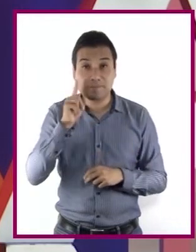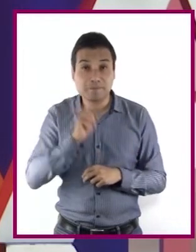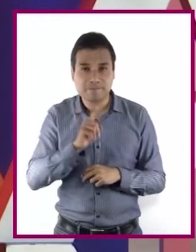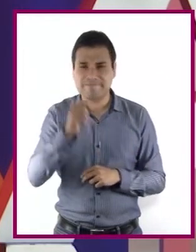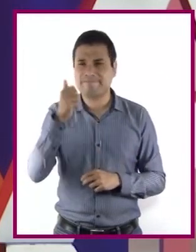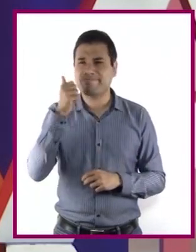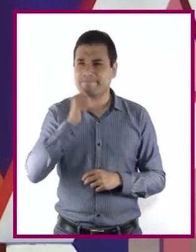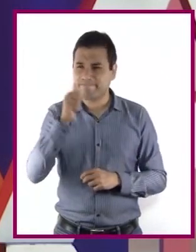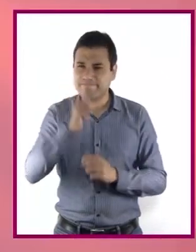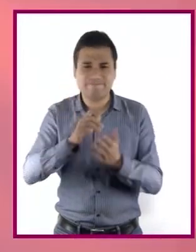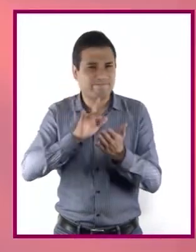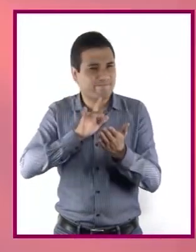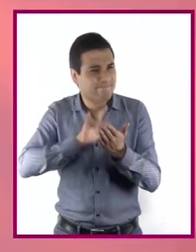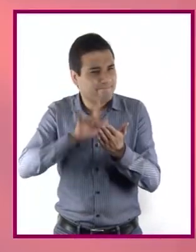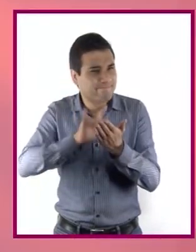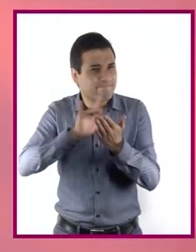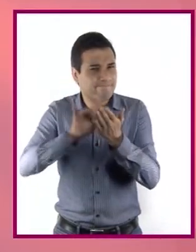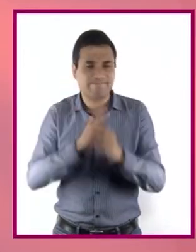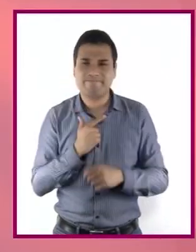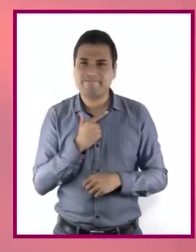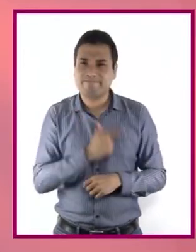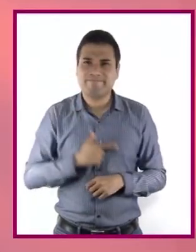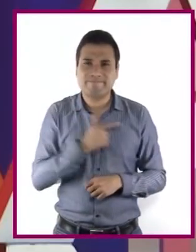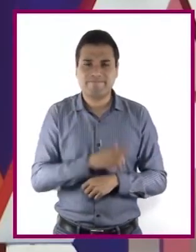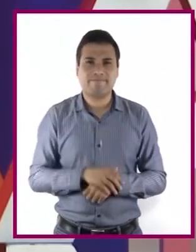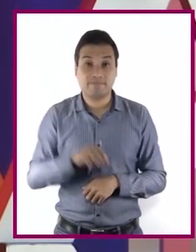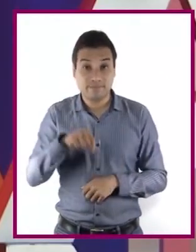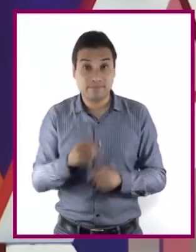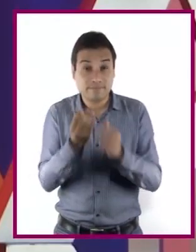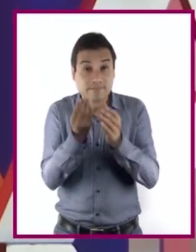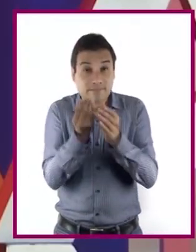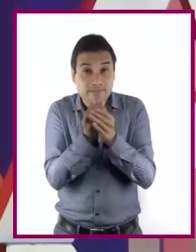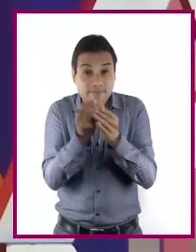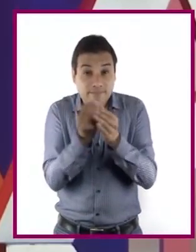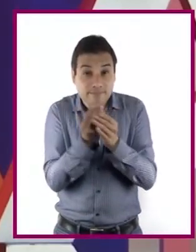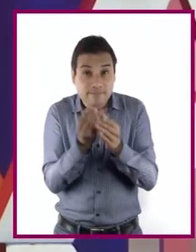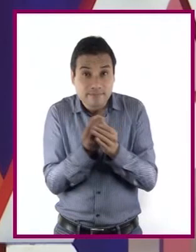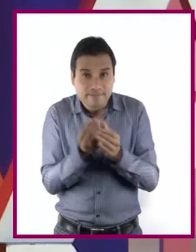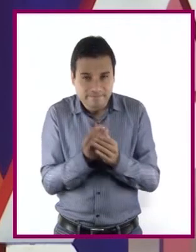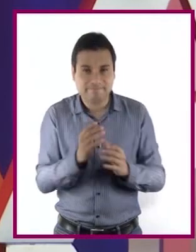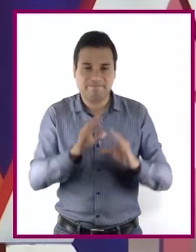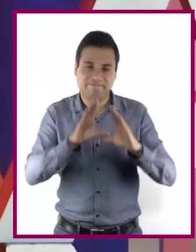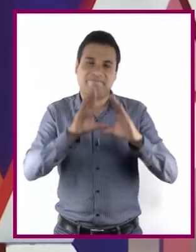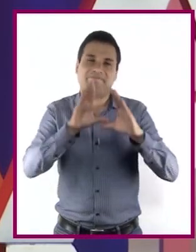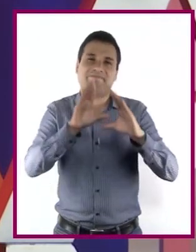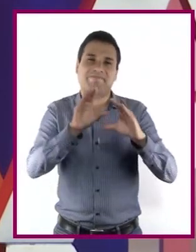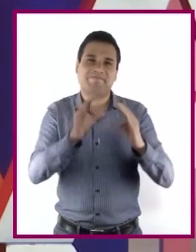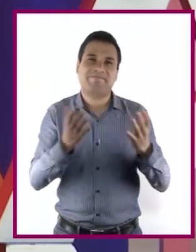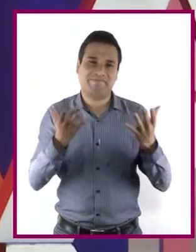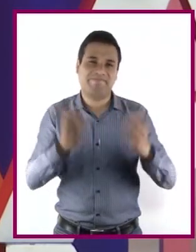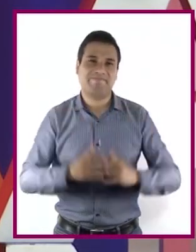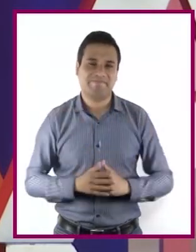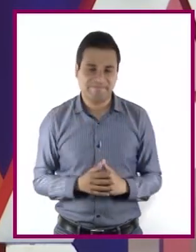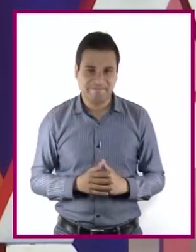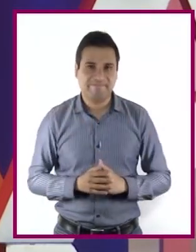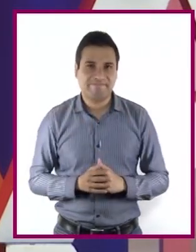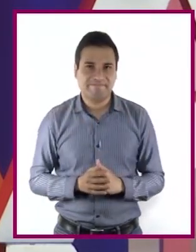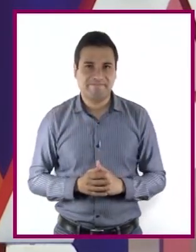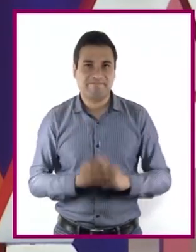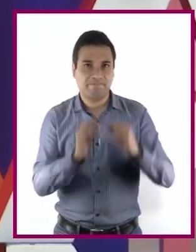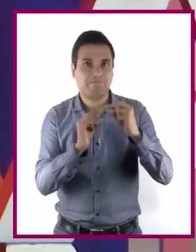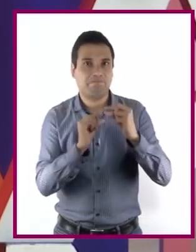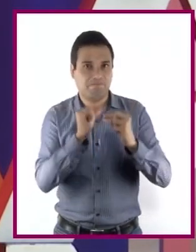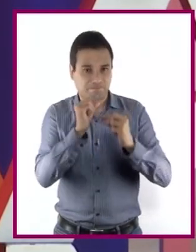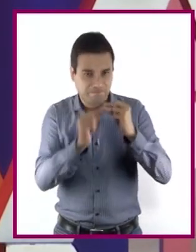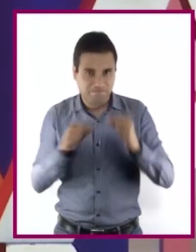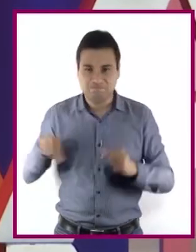nuestro trabajo a ustedes. Piensen que a lo largo de nuestras sesiones fuimos aprendiendo junto con ustedes, alumnas y alumnos, fuimos transformando nuestra manera